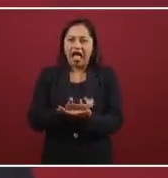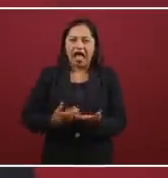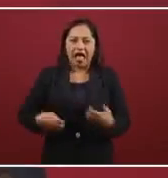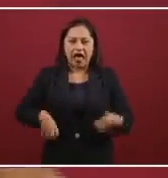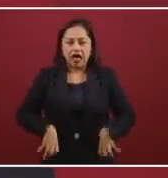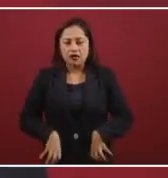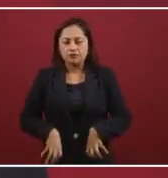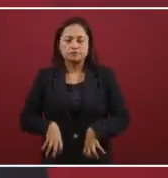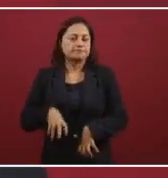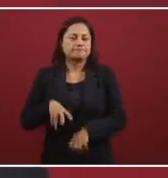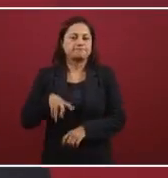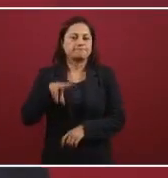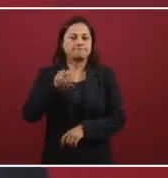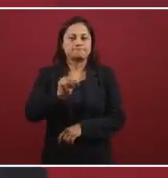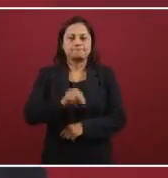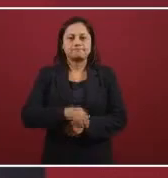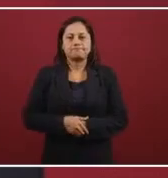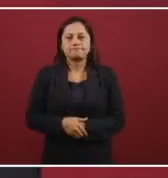y